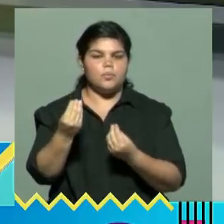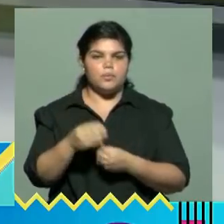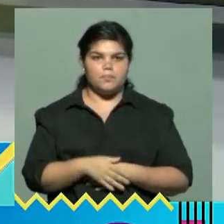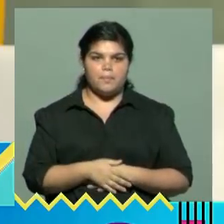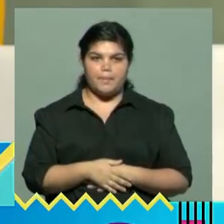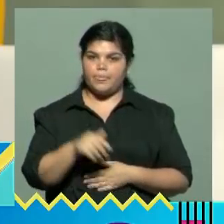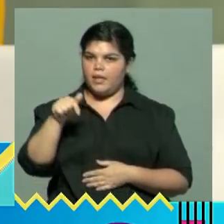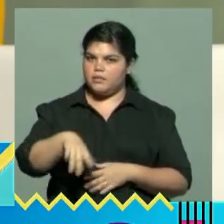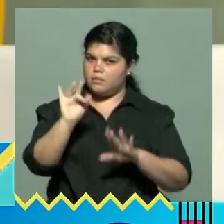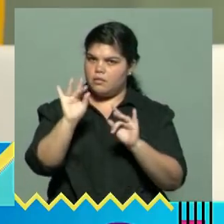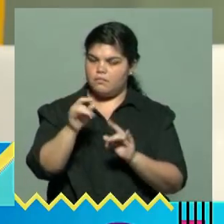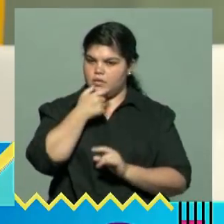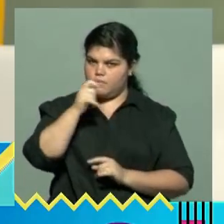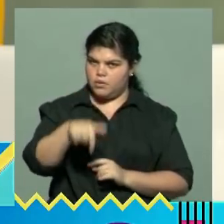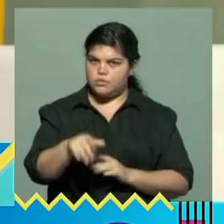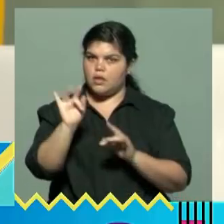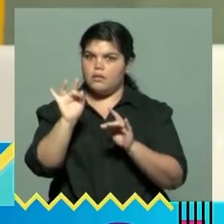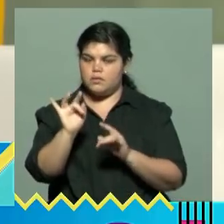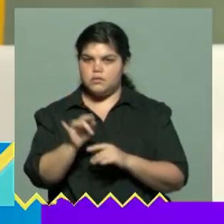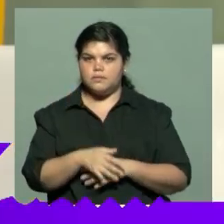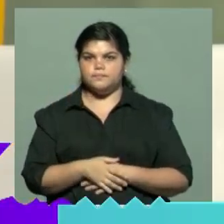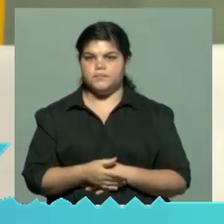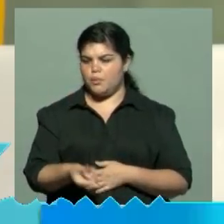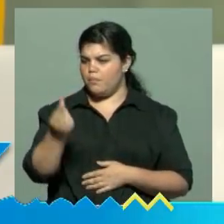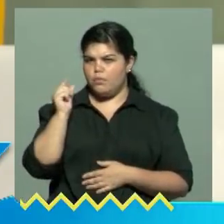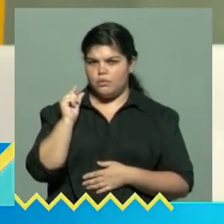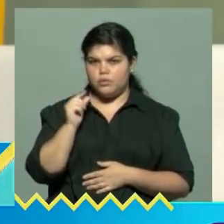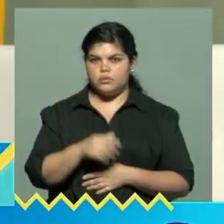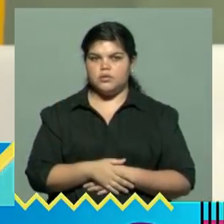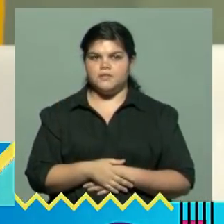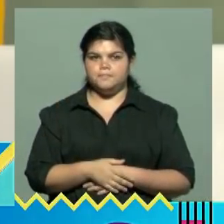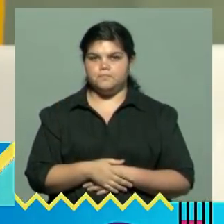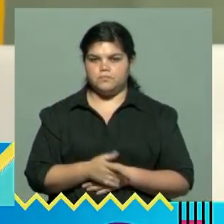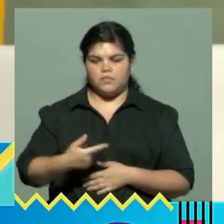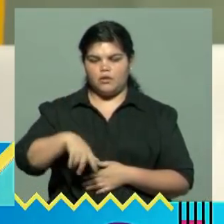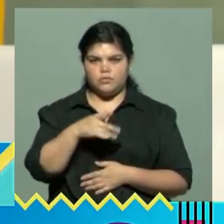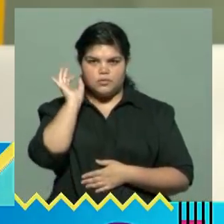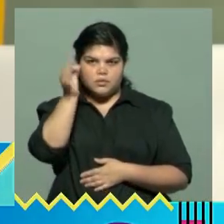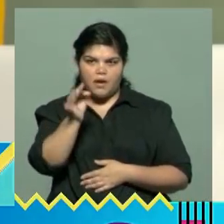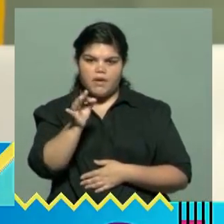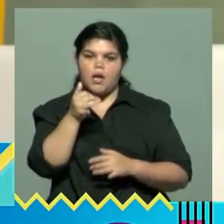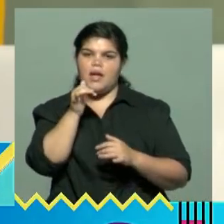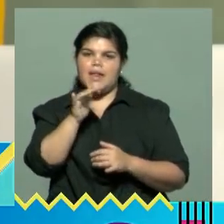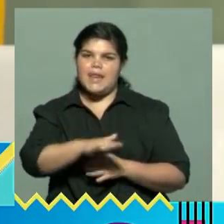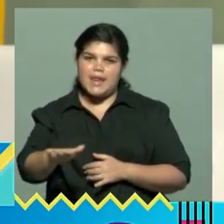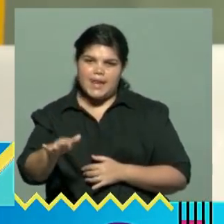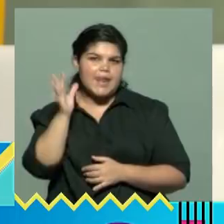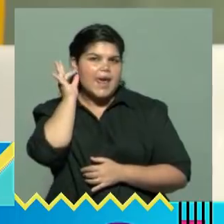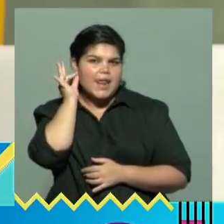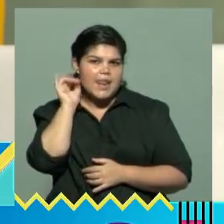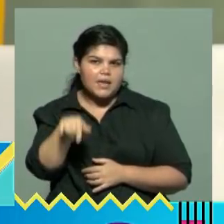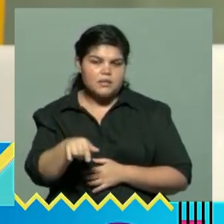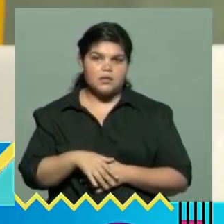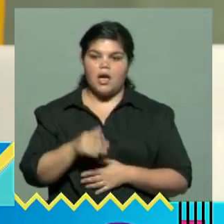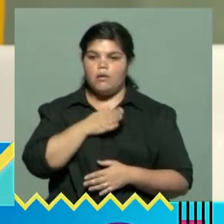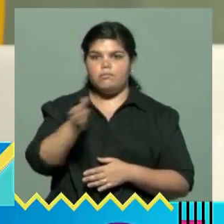nuestra situación en nuestra provincia. Hasta hace poco tiempo hemos tenido casos de niñas que han ido a los hospitales